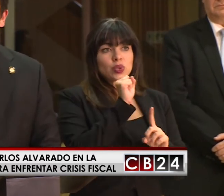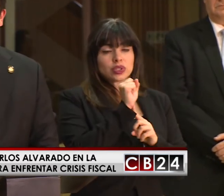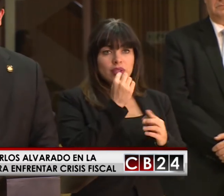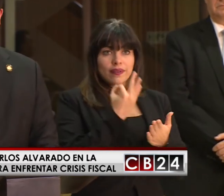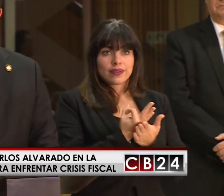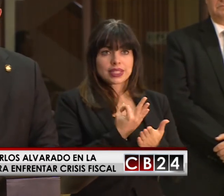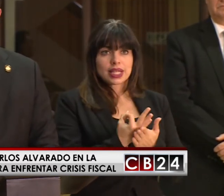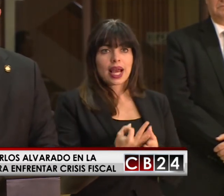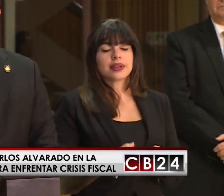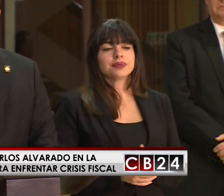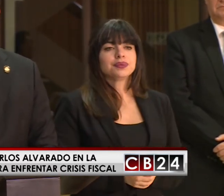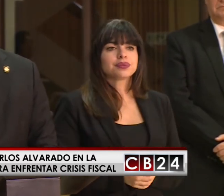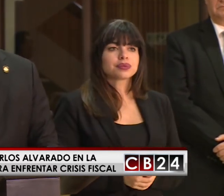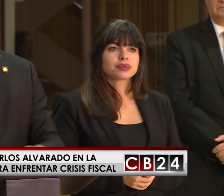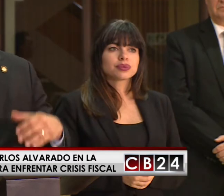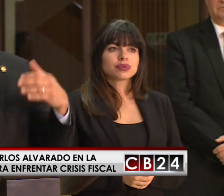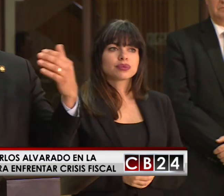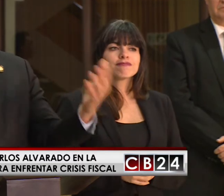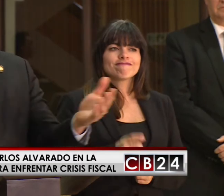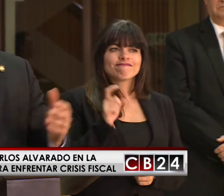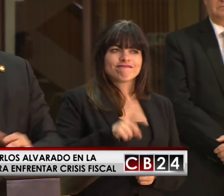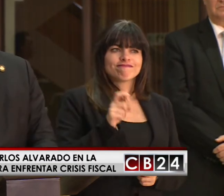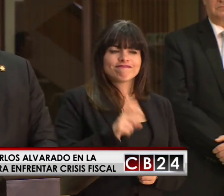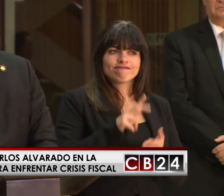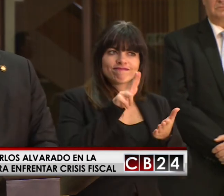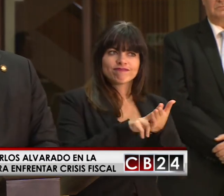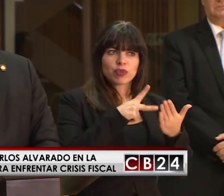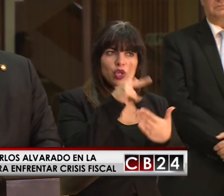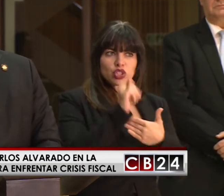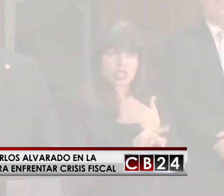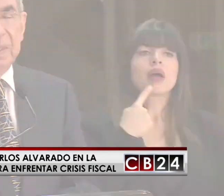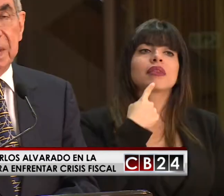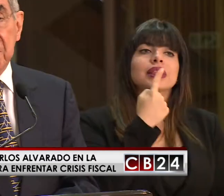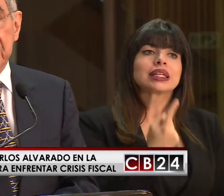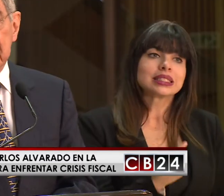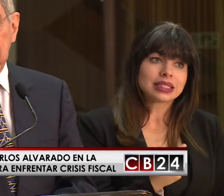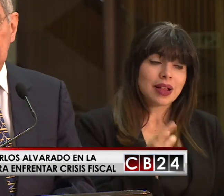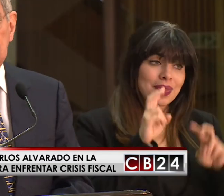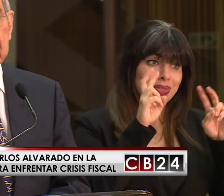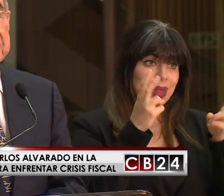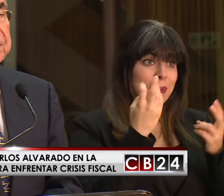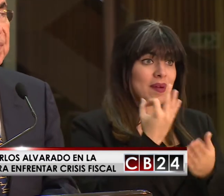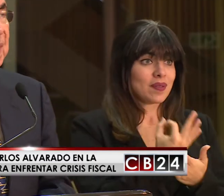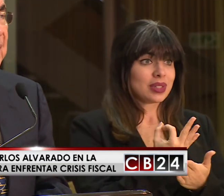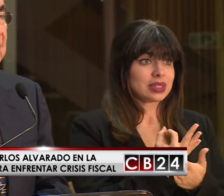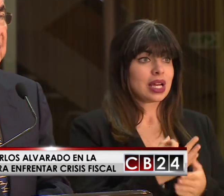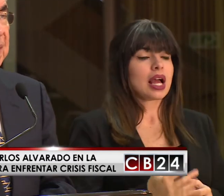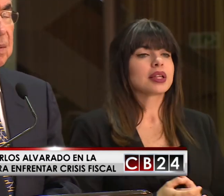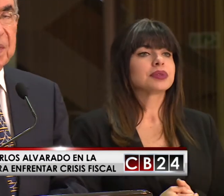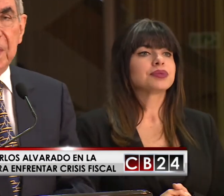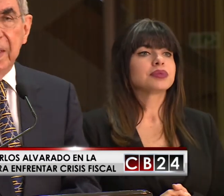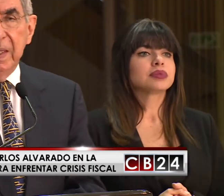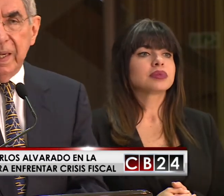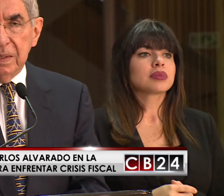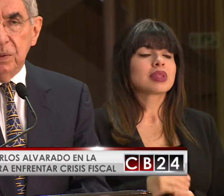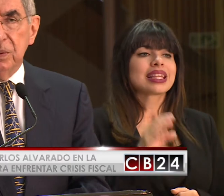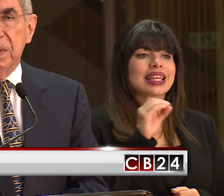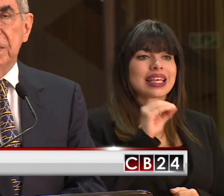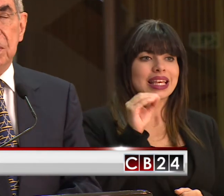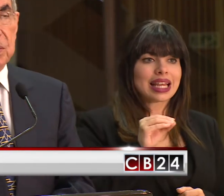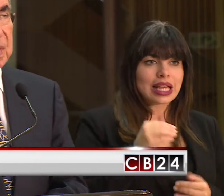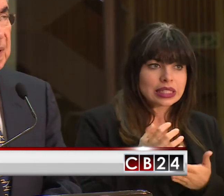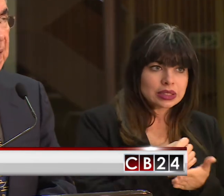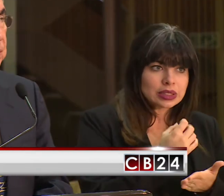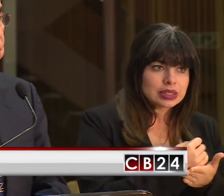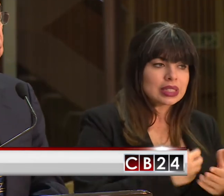fiscal y la necesidad de aprobar un proyecto legislativo. En el tema fiscal, de aumentar ingresos